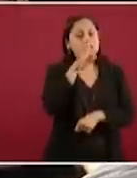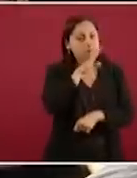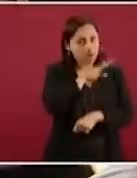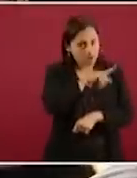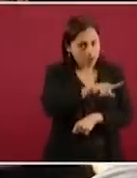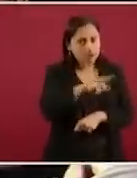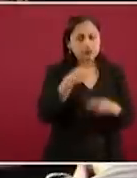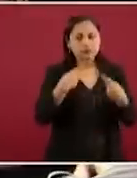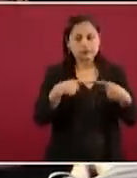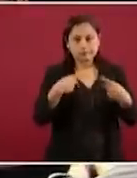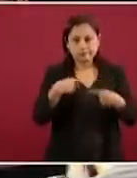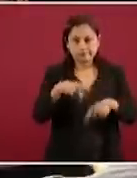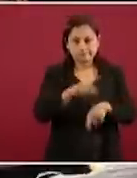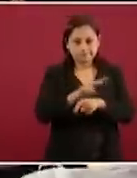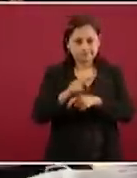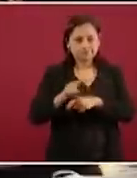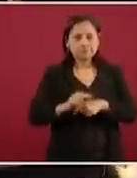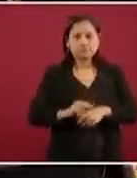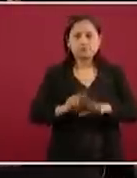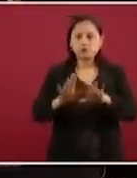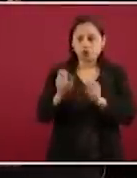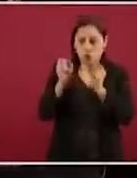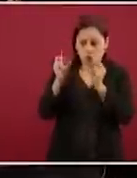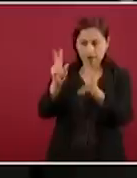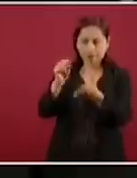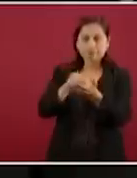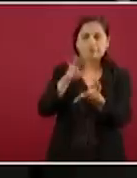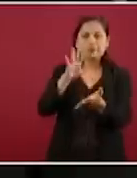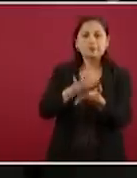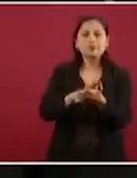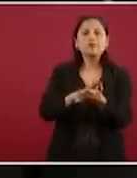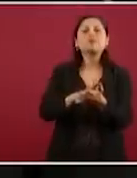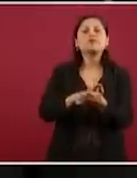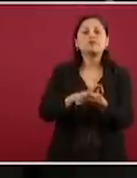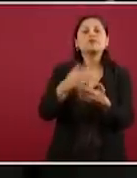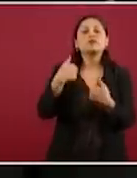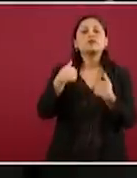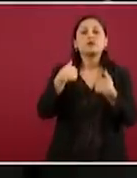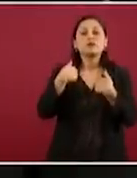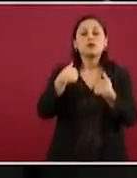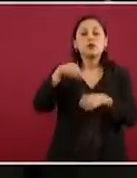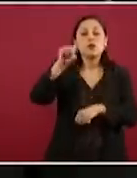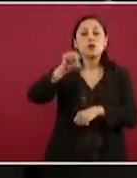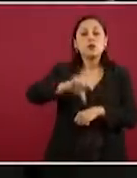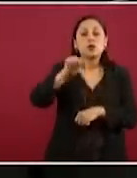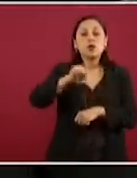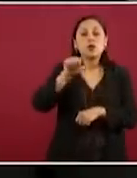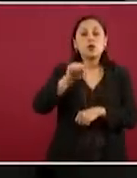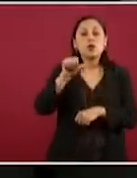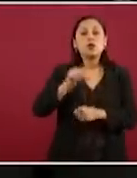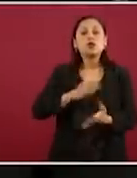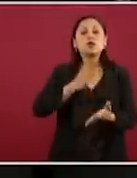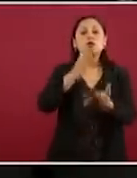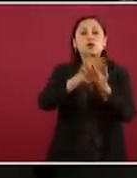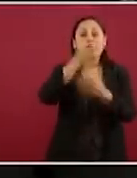Bueno, se toman en cuenta. Hoy voy a ver al director de